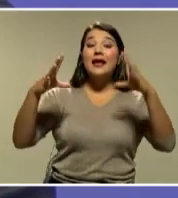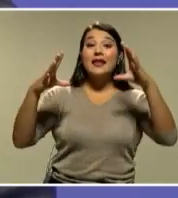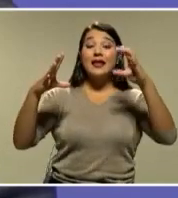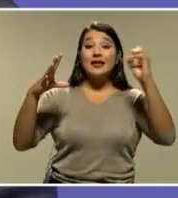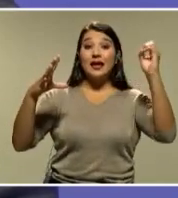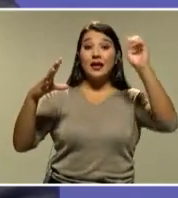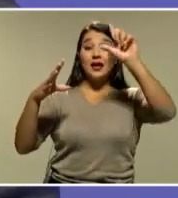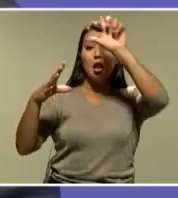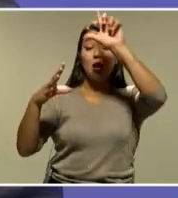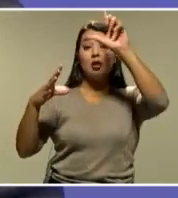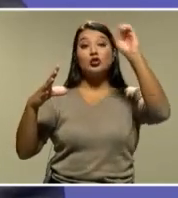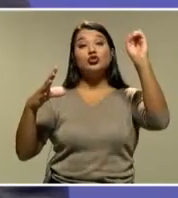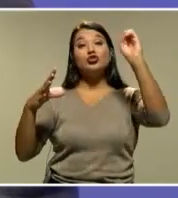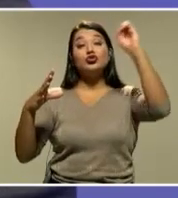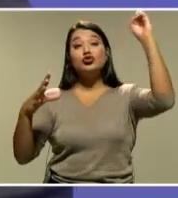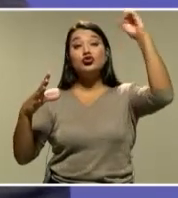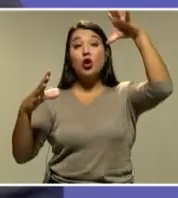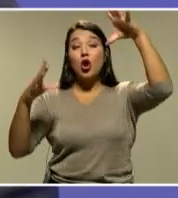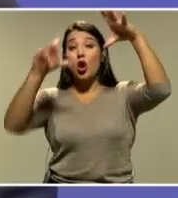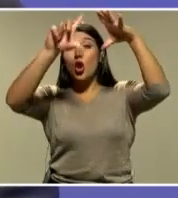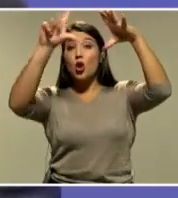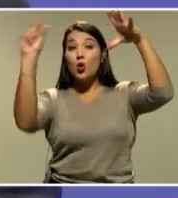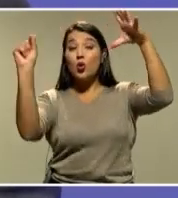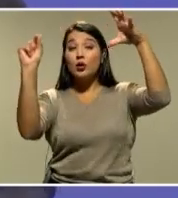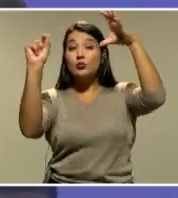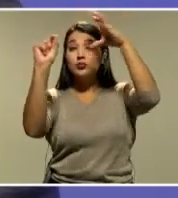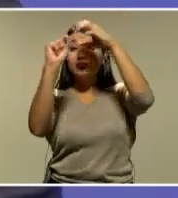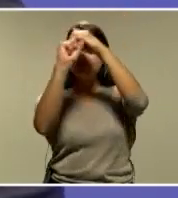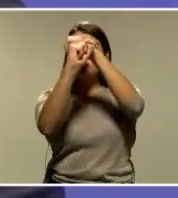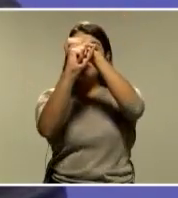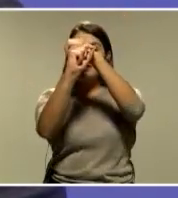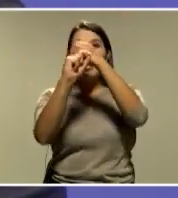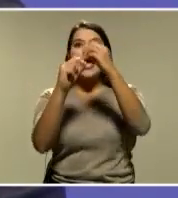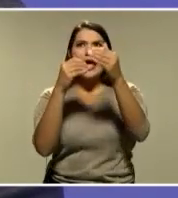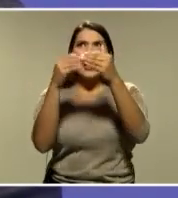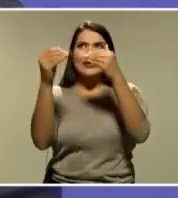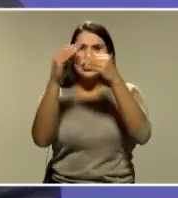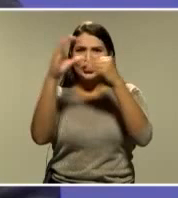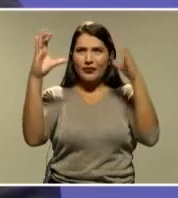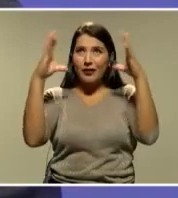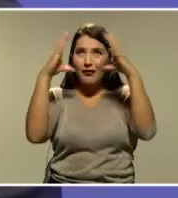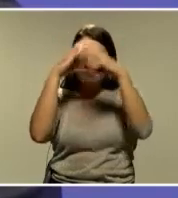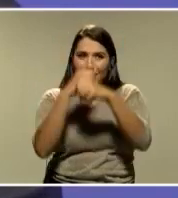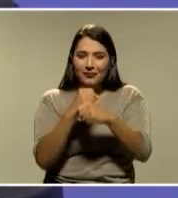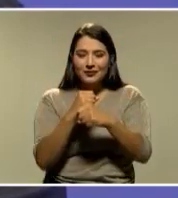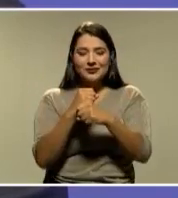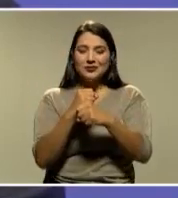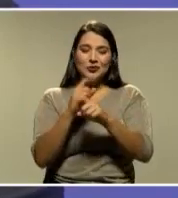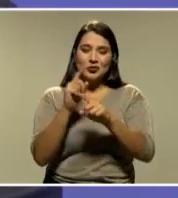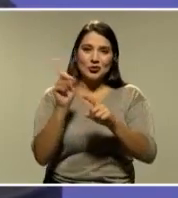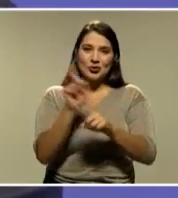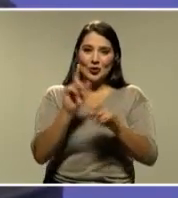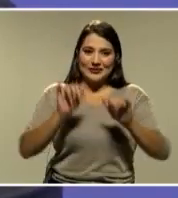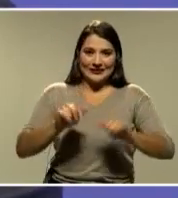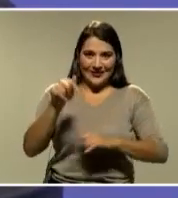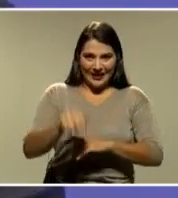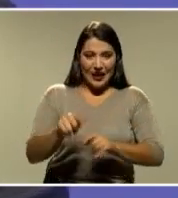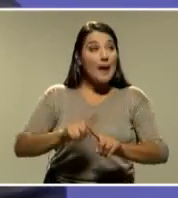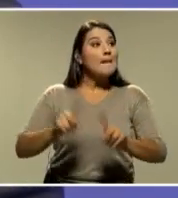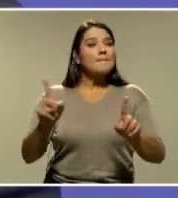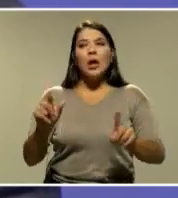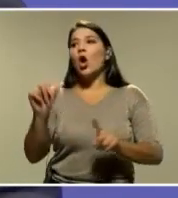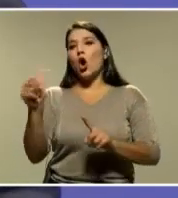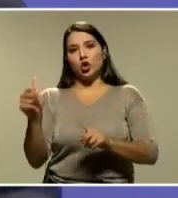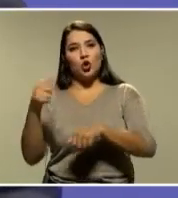sol que casi oscureció todo Costa Rica. Claro. Pero sí he vivido acontecimientos impactantes. Usted mencionaba